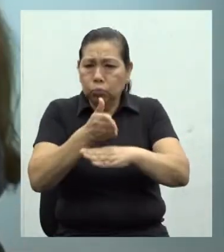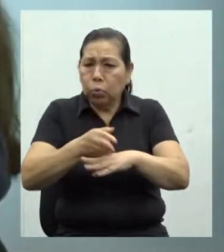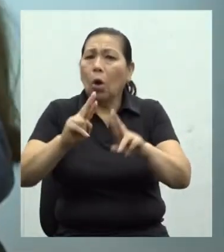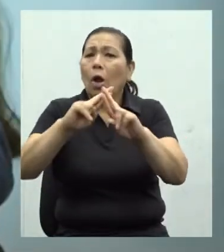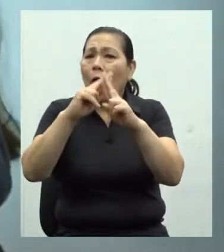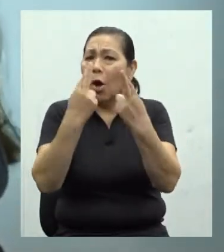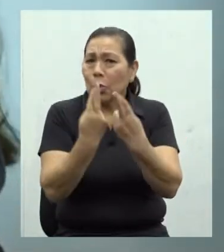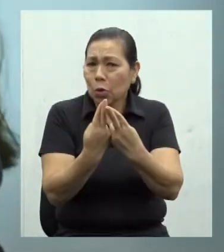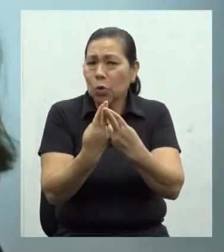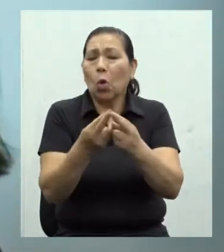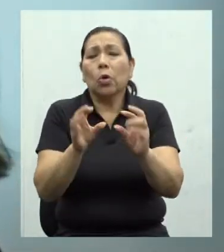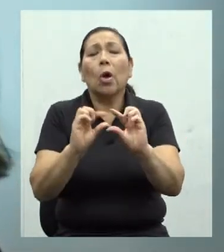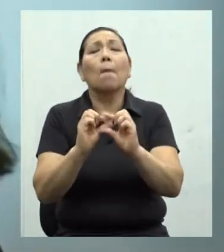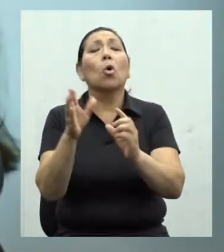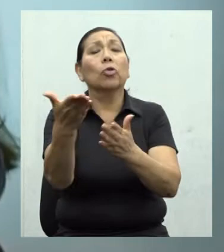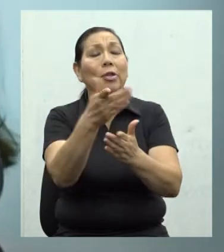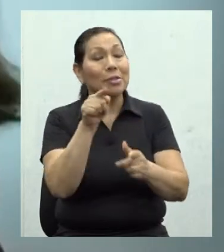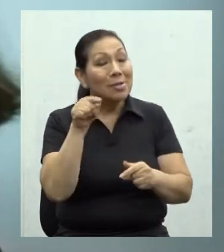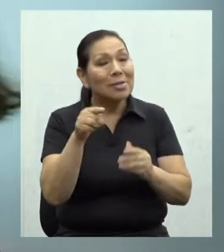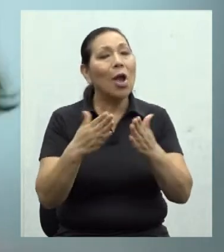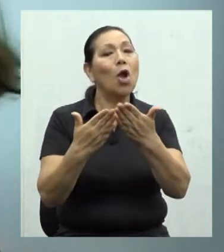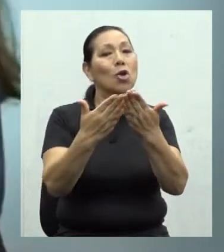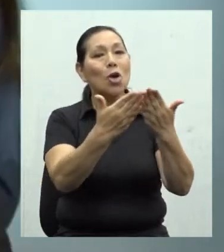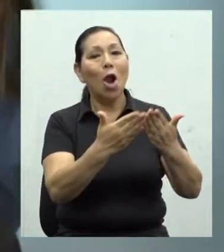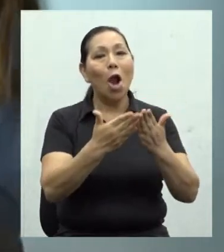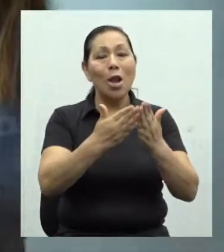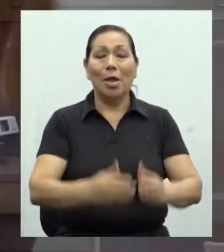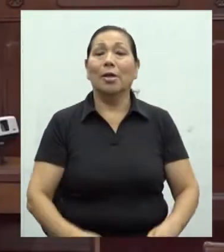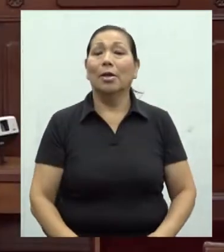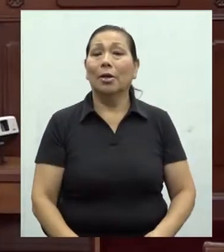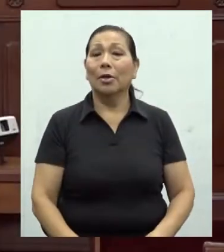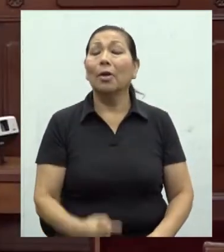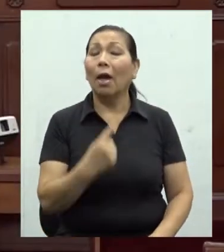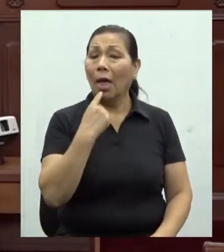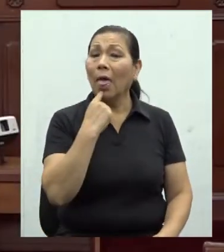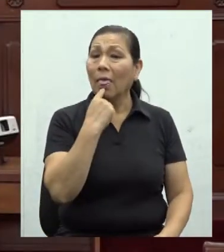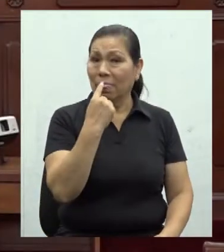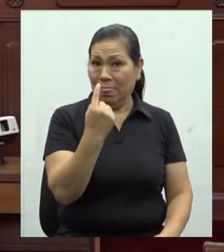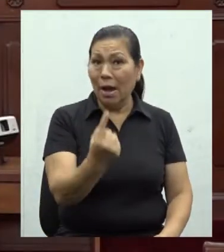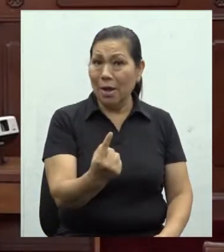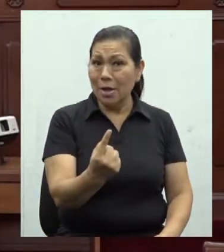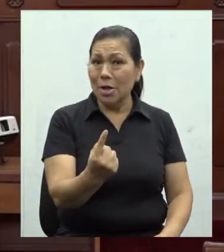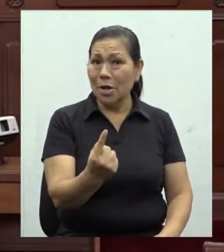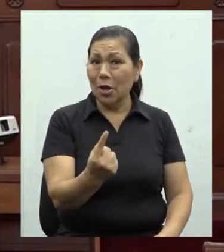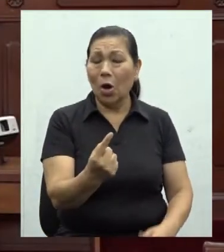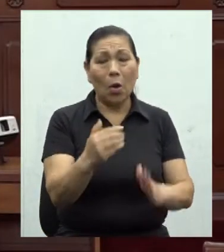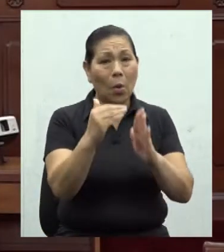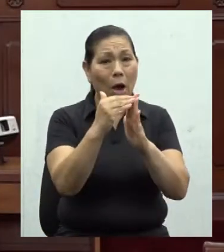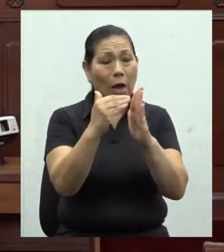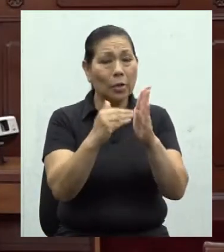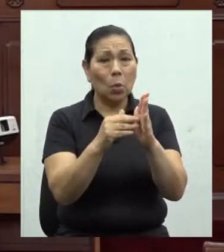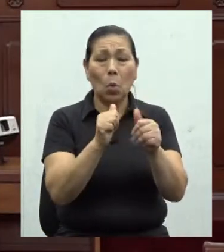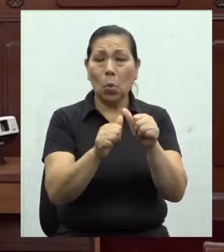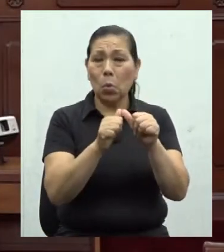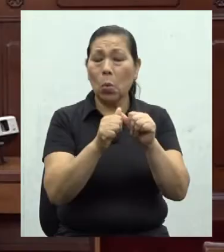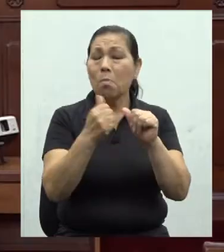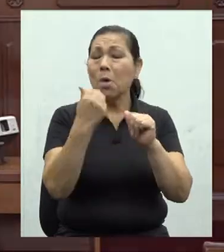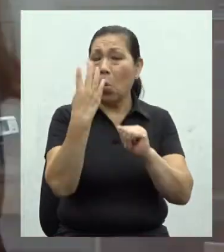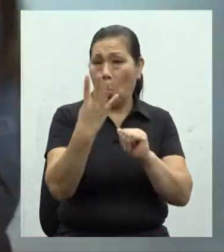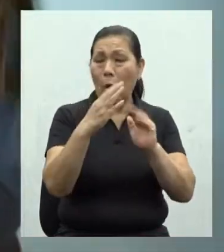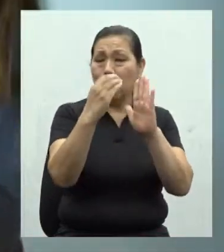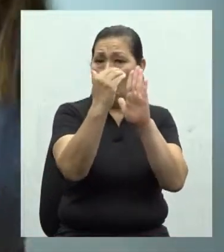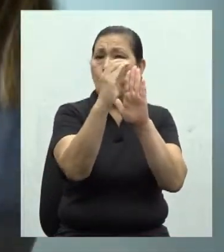las citaciones del referido colegio. El tribunal señaló en su sentencia que el artículo 4 de la